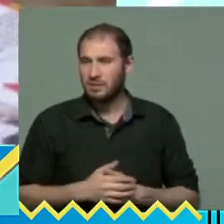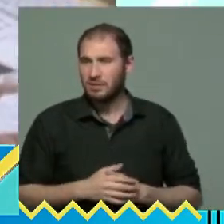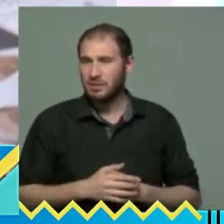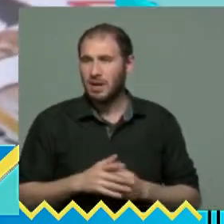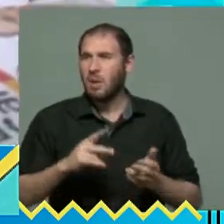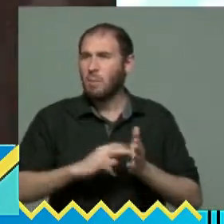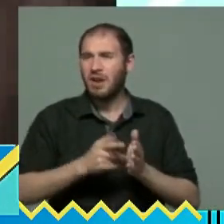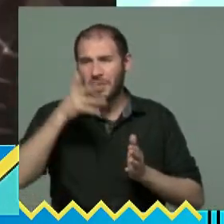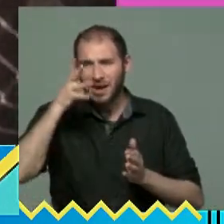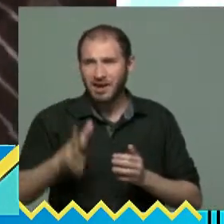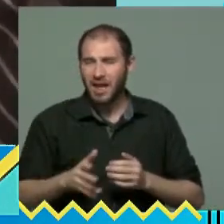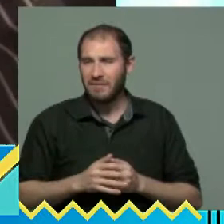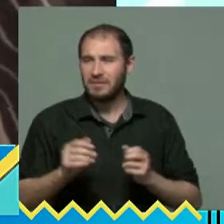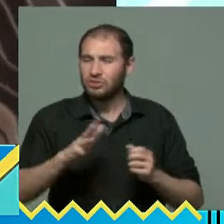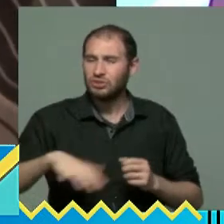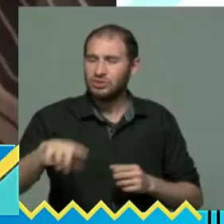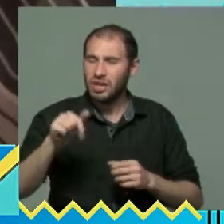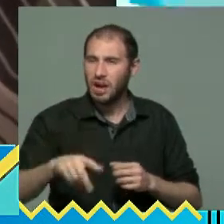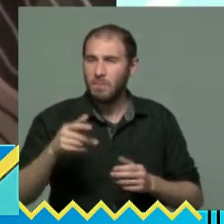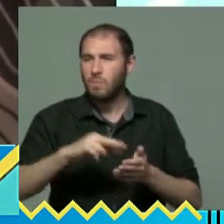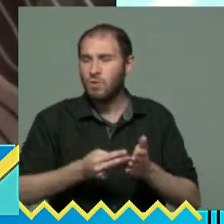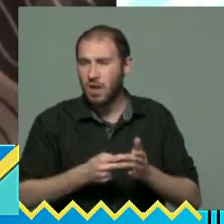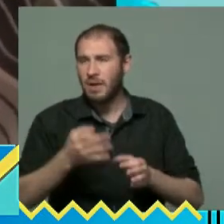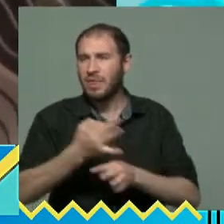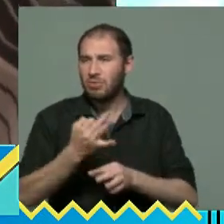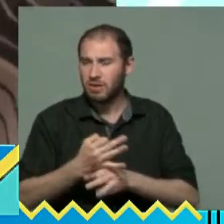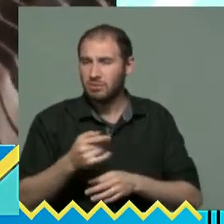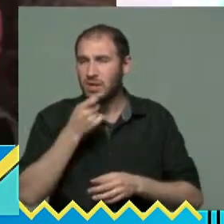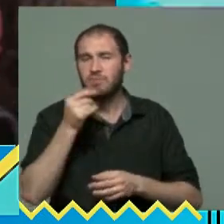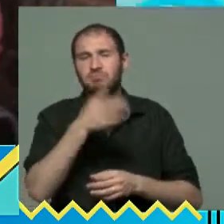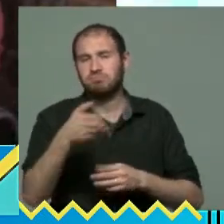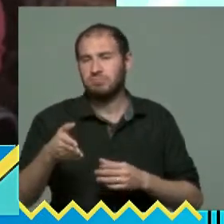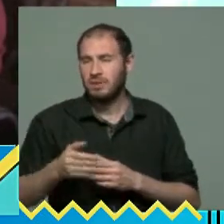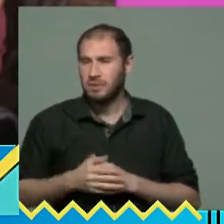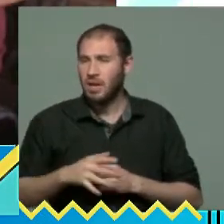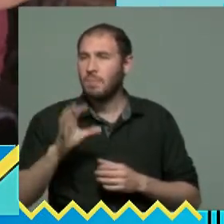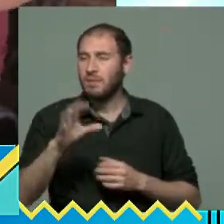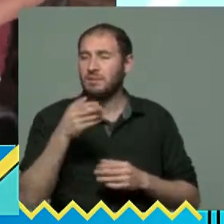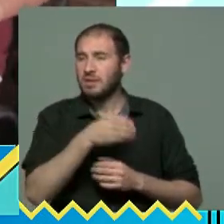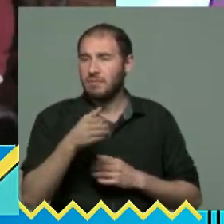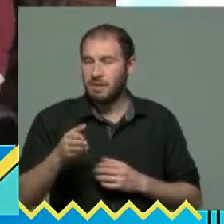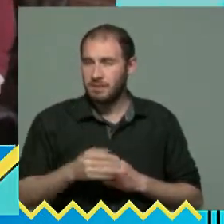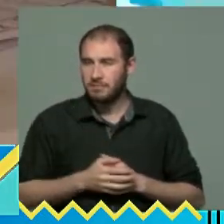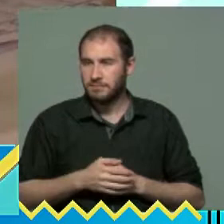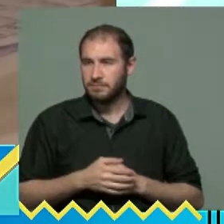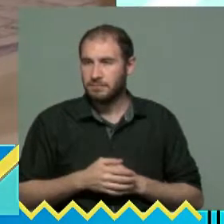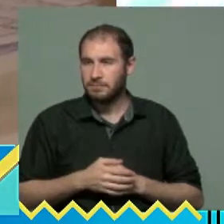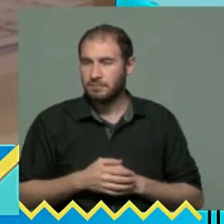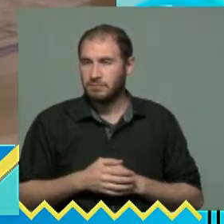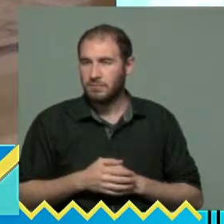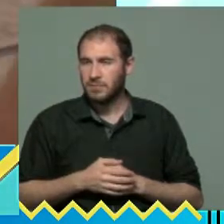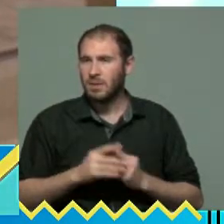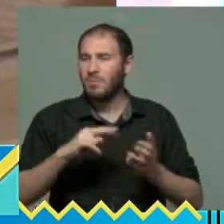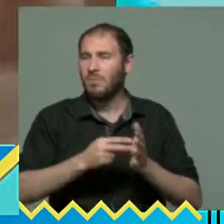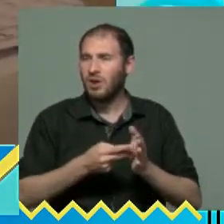graves problemas sociales, con graves problemas en la educación. Si uno recorre realmente la provincia se encuentra con realmente